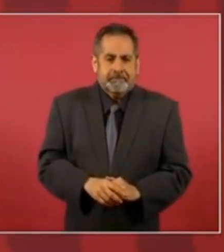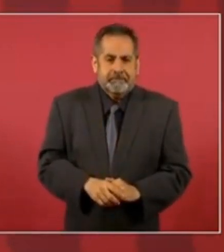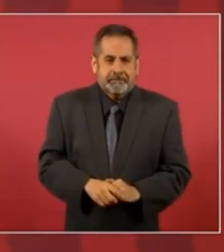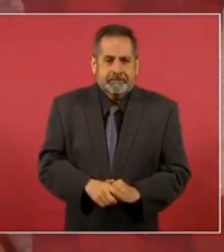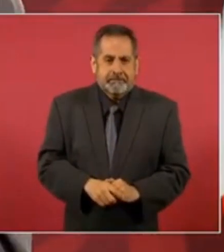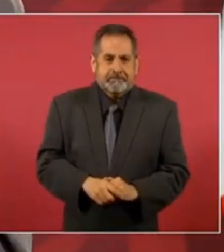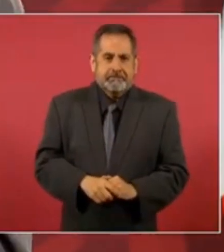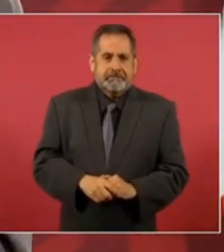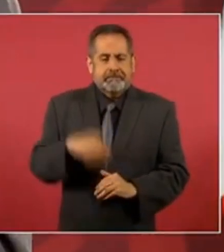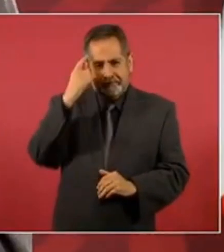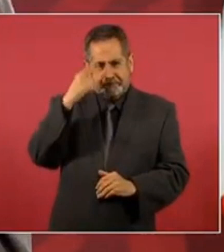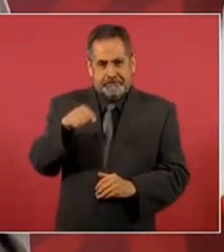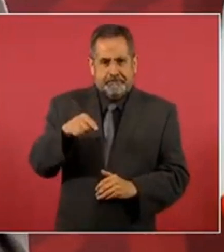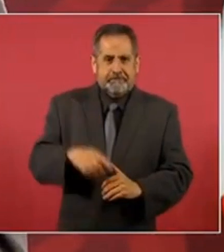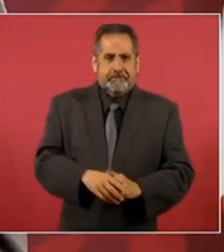Para